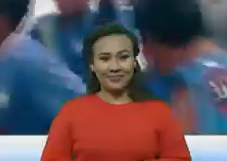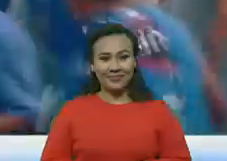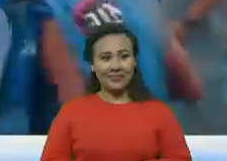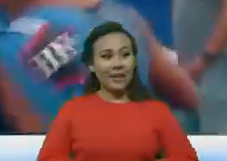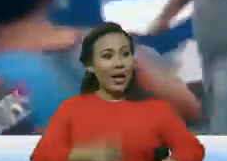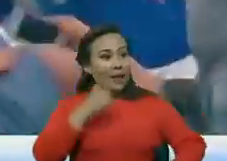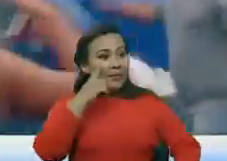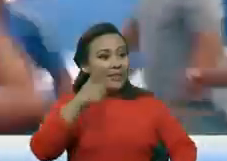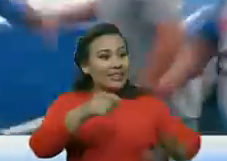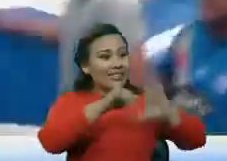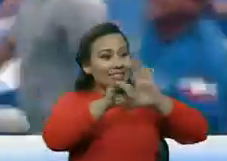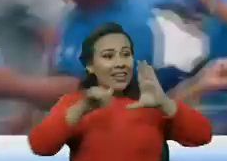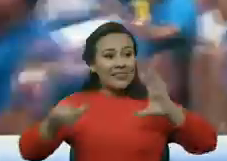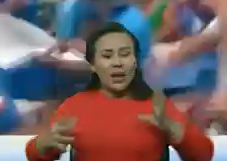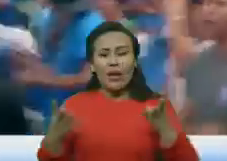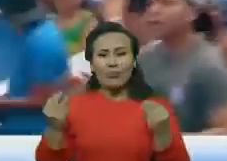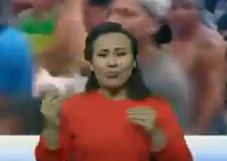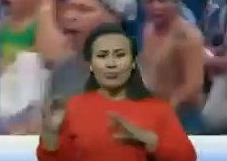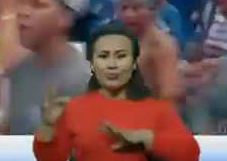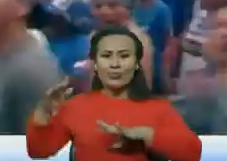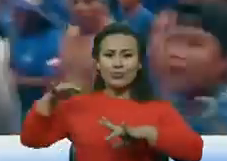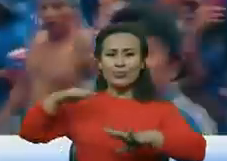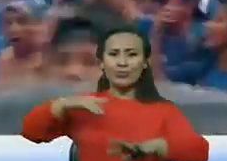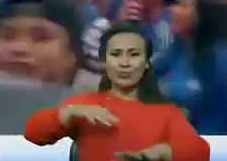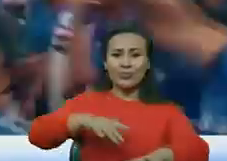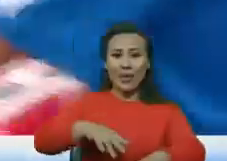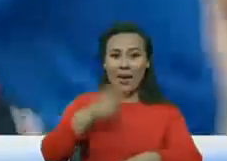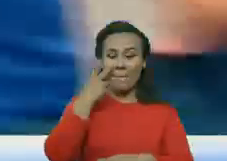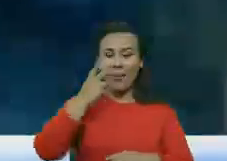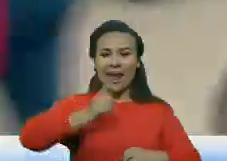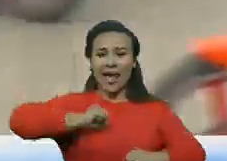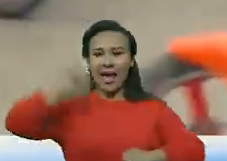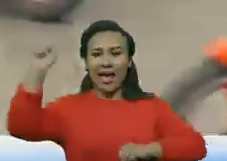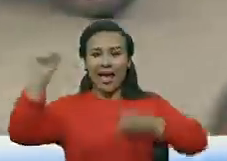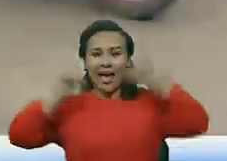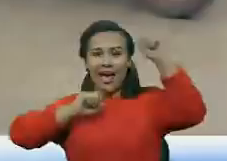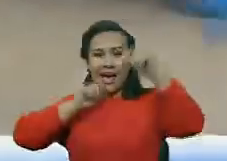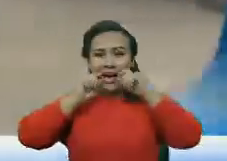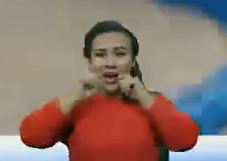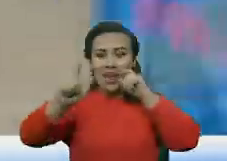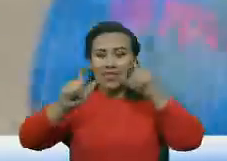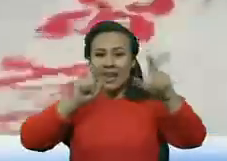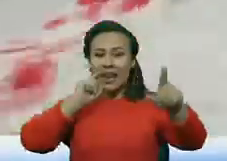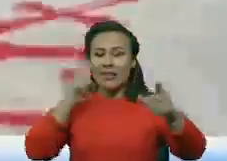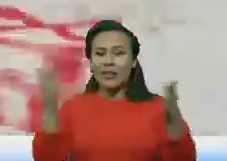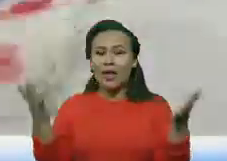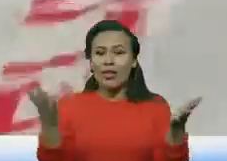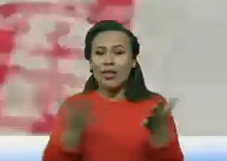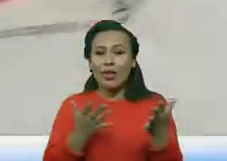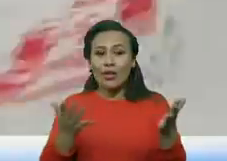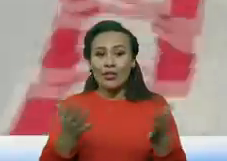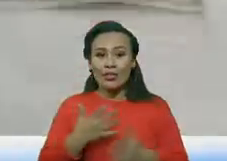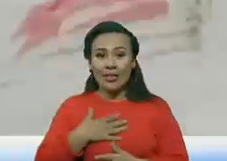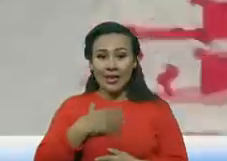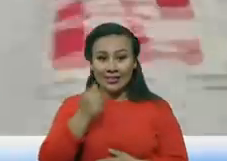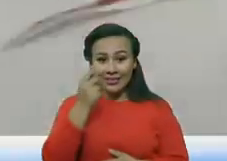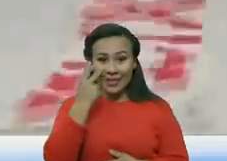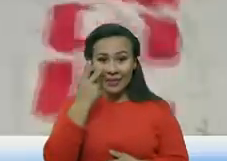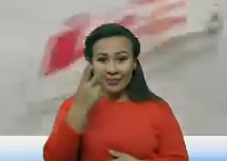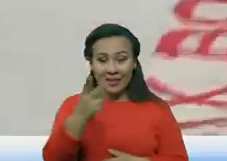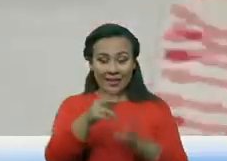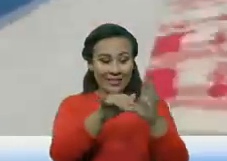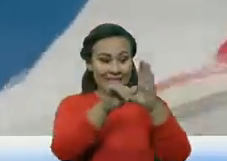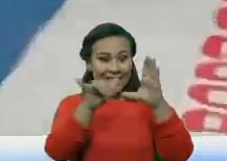En Santa Elena también celebraron el campeonato nacional de fútbol, conseguido por el Club Sport Emelec. Apenas terminó el partido,